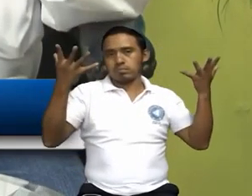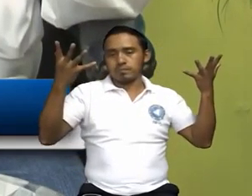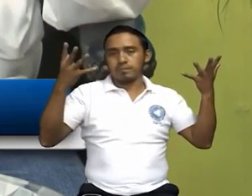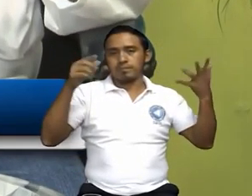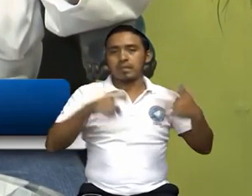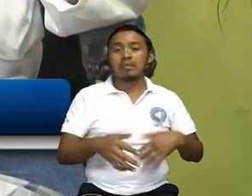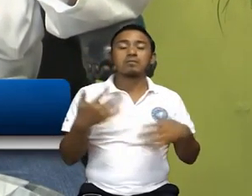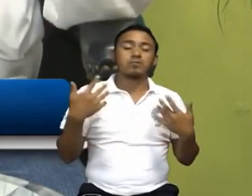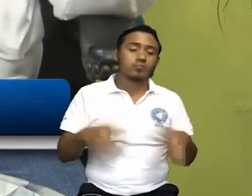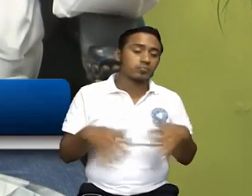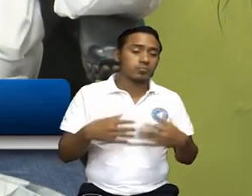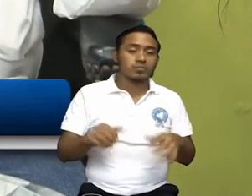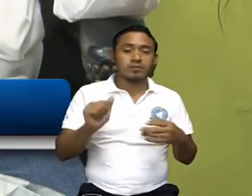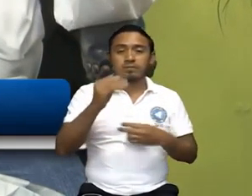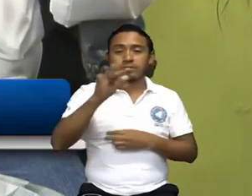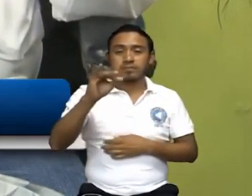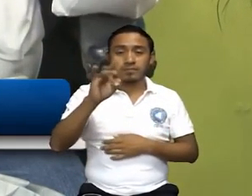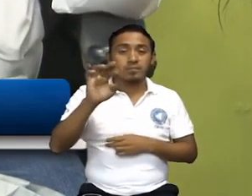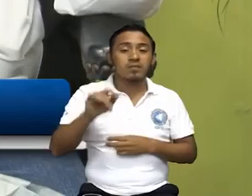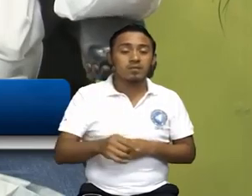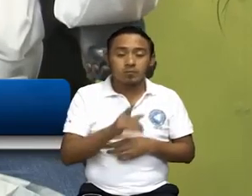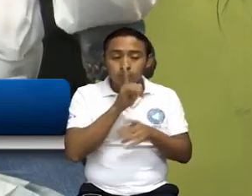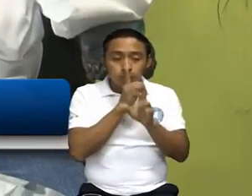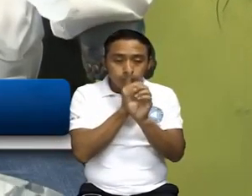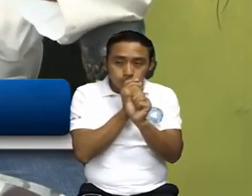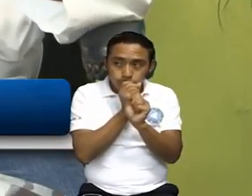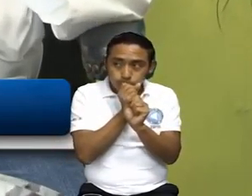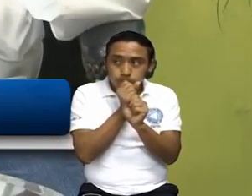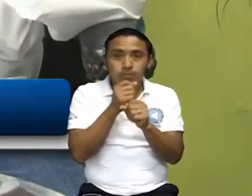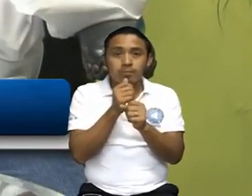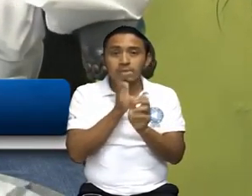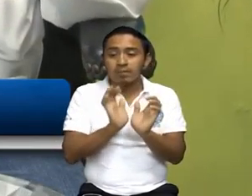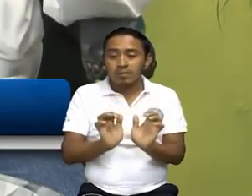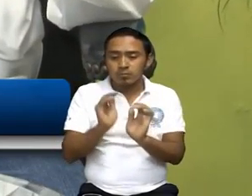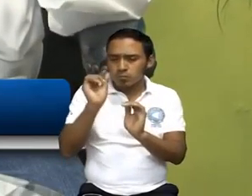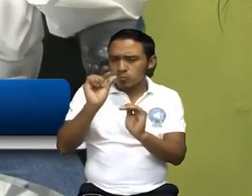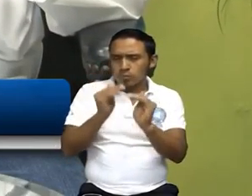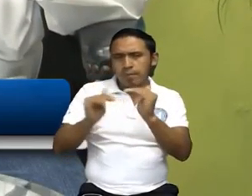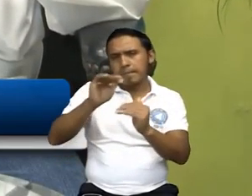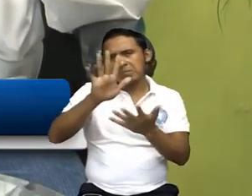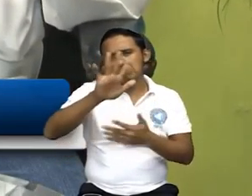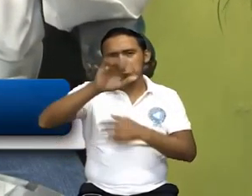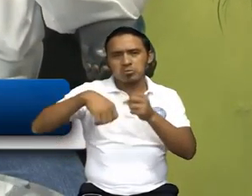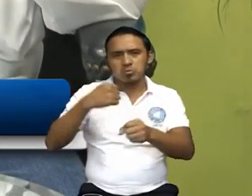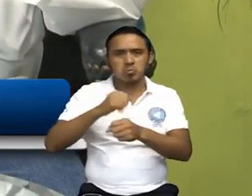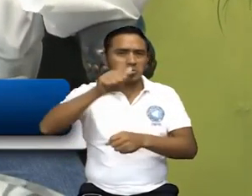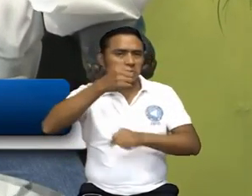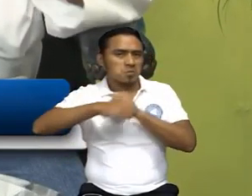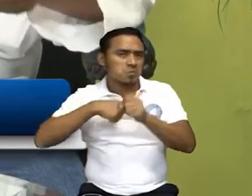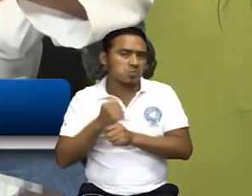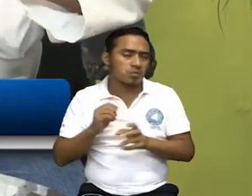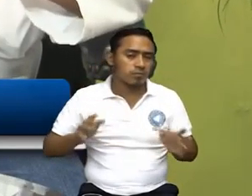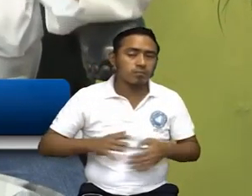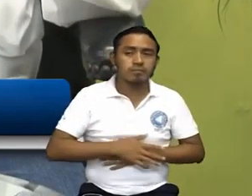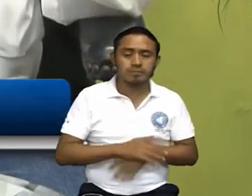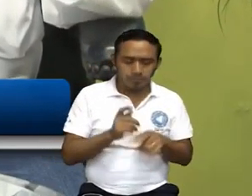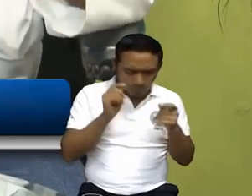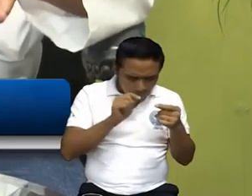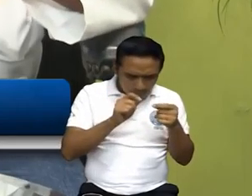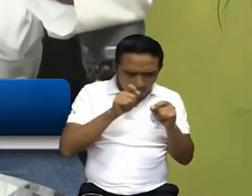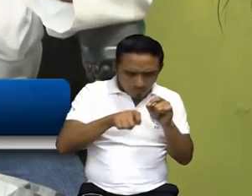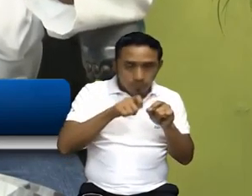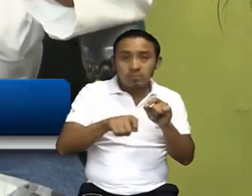es otro accidente muy frecuente, se van al cuarto, están calladitos, y hablamos de niños más grandecitos, niños de 5 años, 6 años, que se ponen, entonces